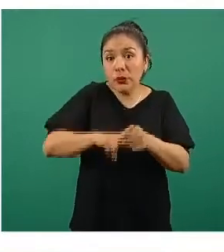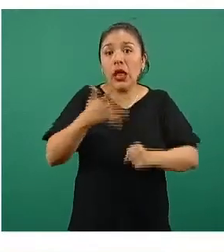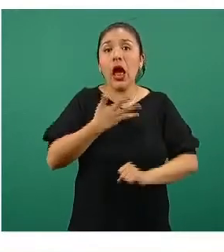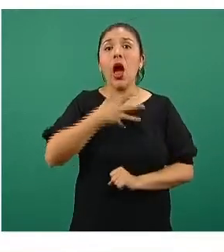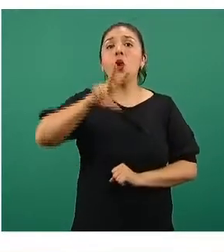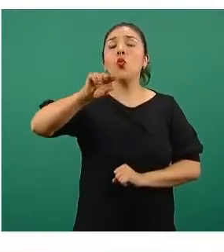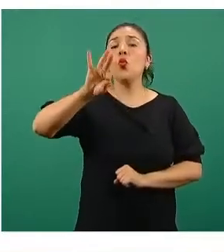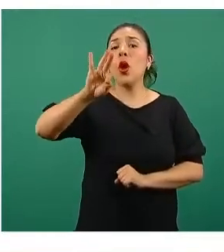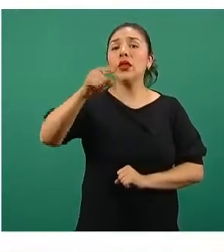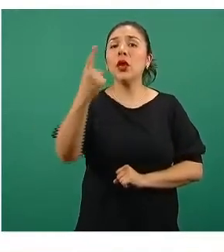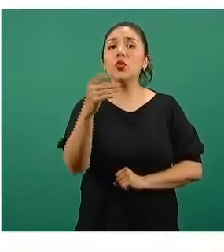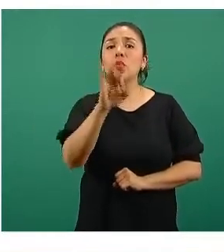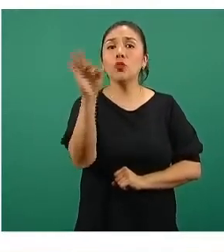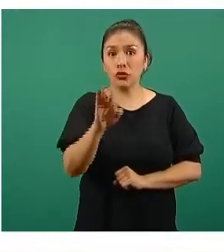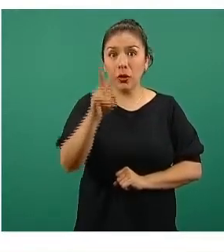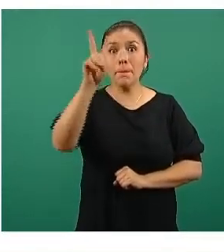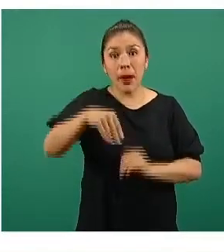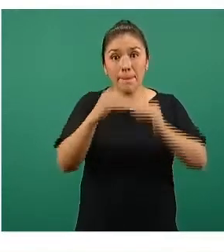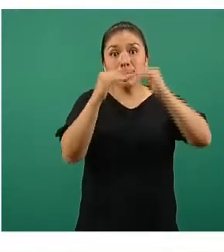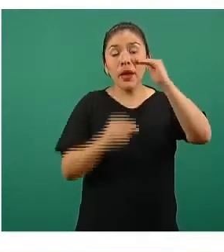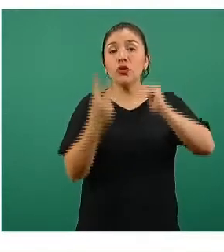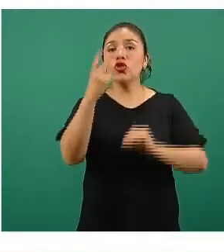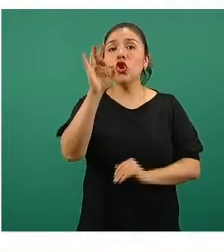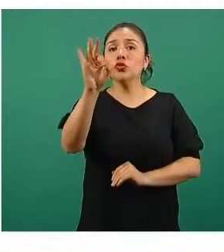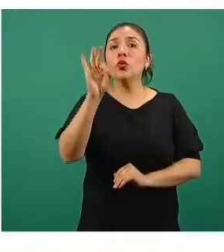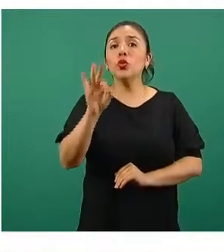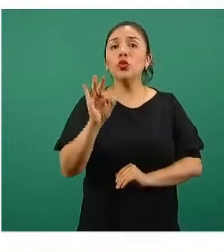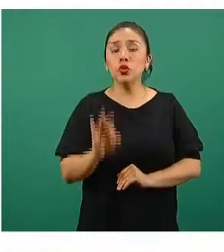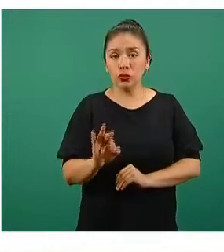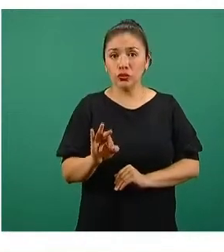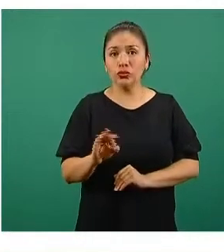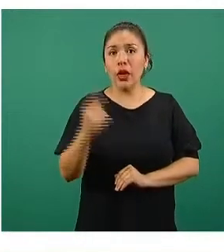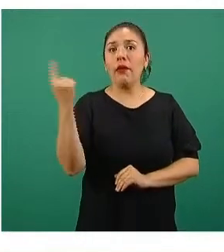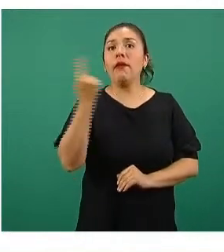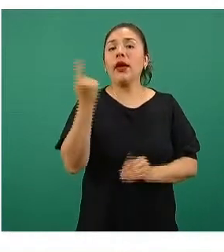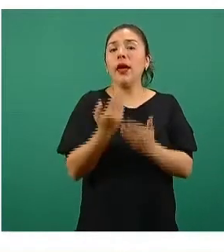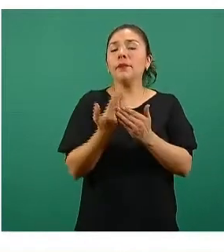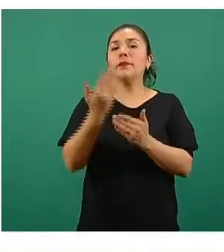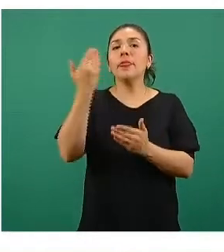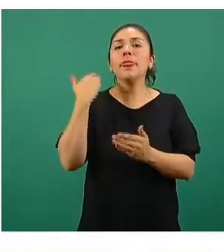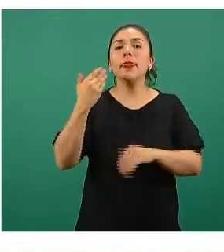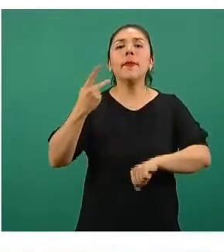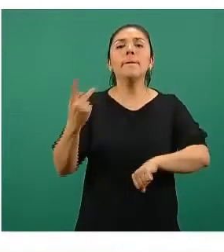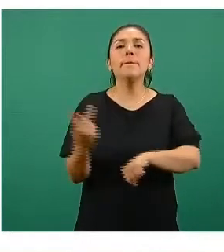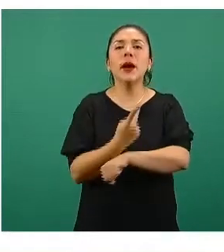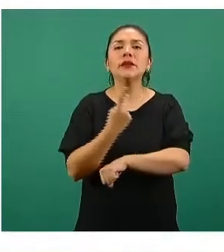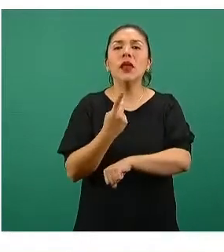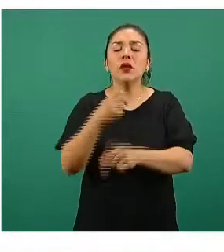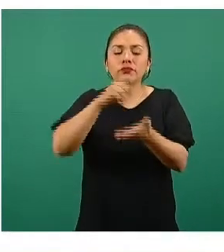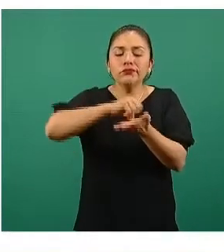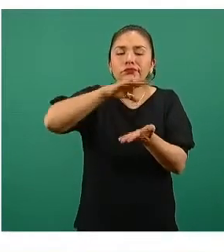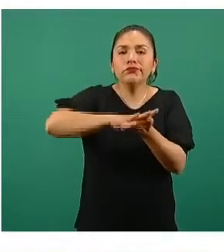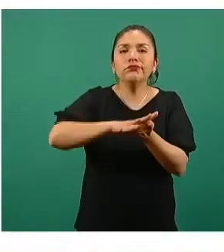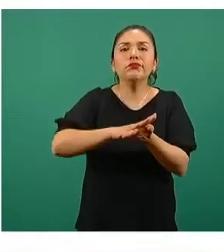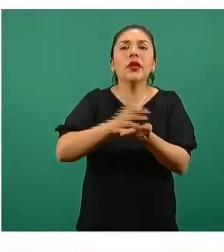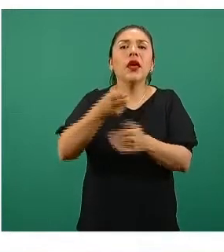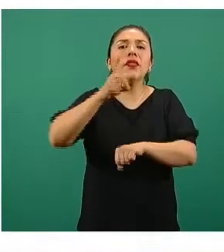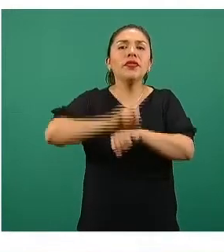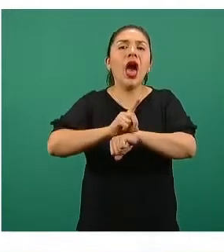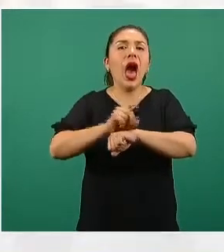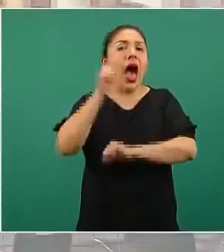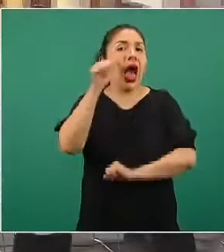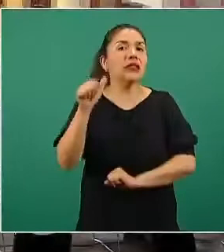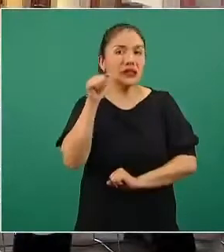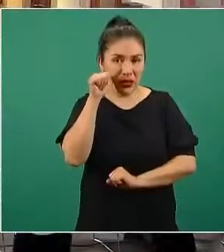41%, redujo 2 puntos porcentuales con respecto a lo referido el día